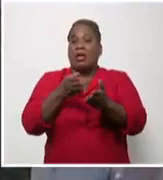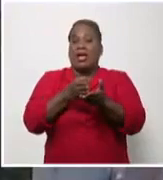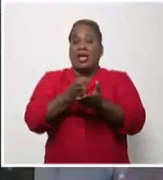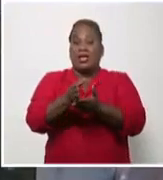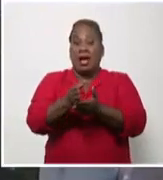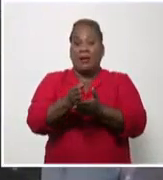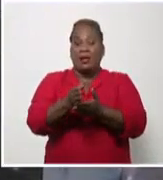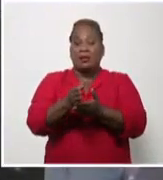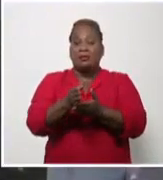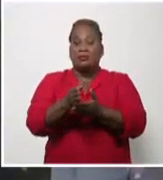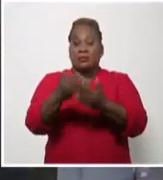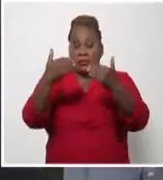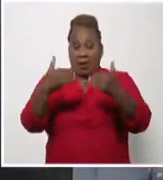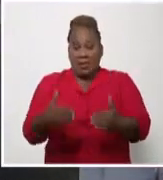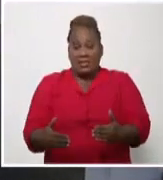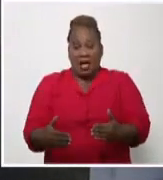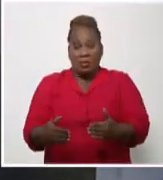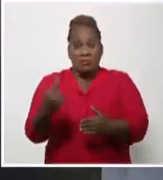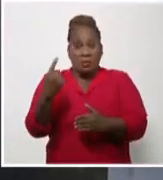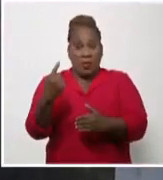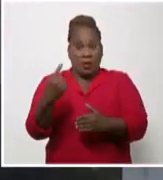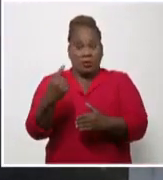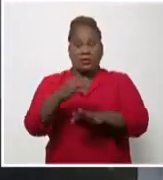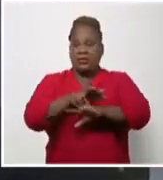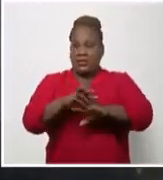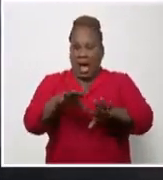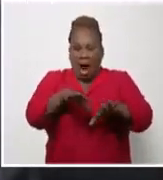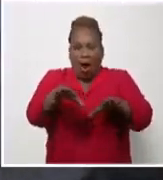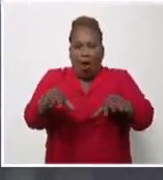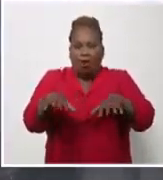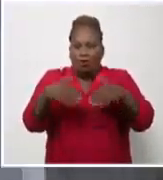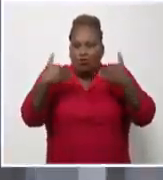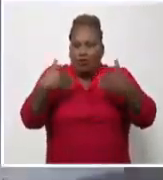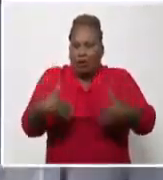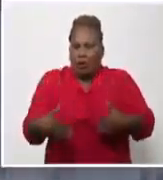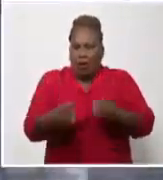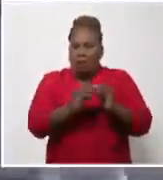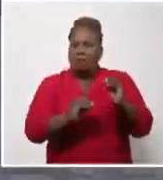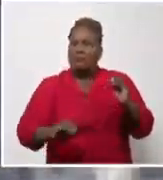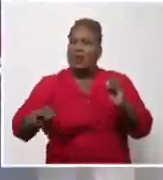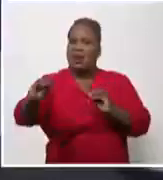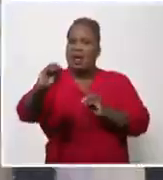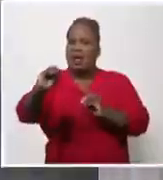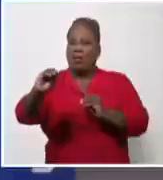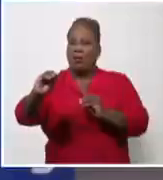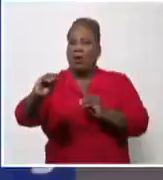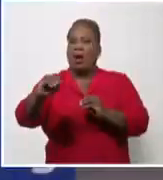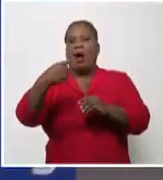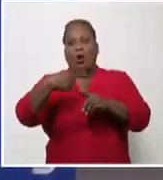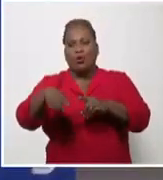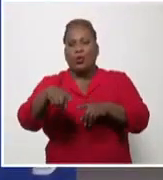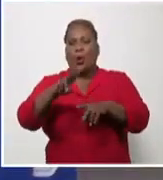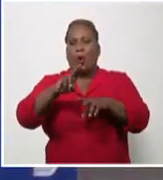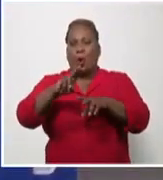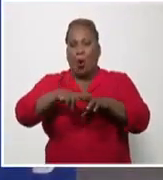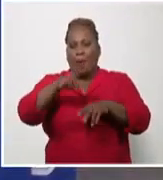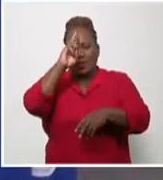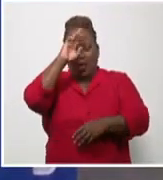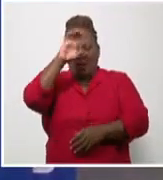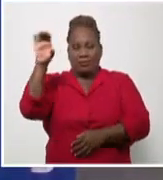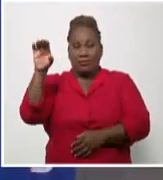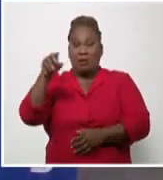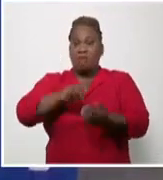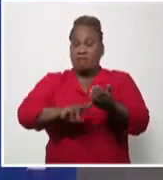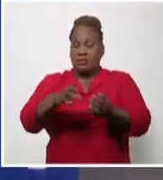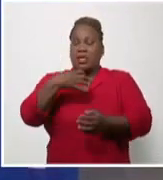que estaban inestables pero que ya existen todas las condiciones para su traslado y en estos momentos están trasladándose migueles la provincia tiene